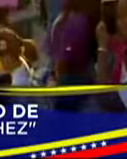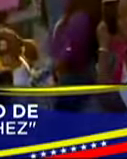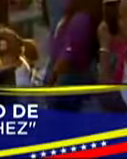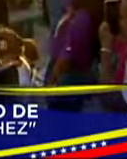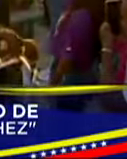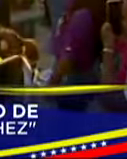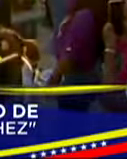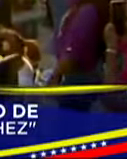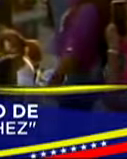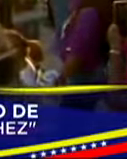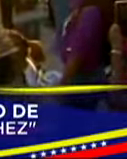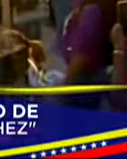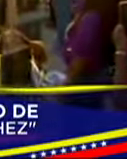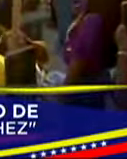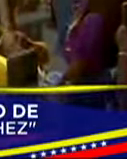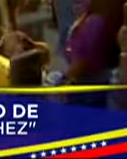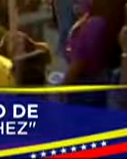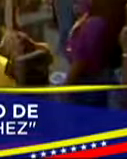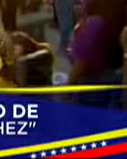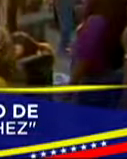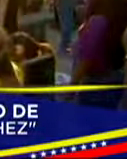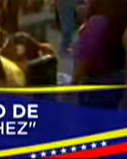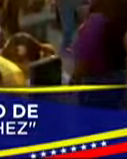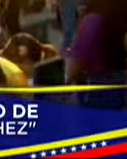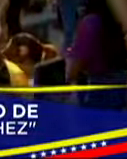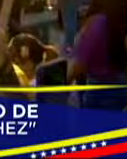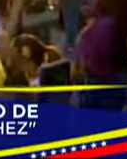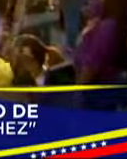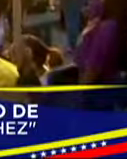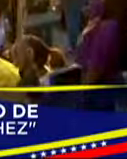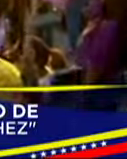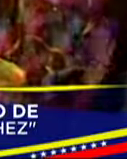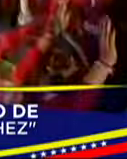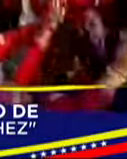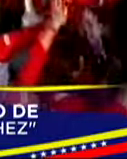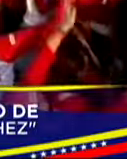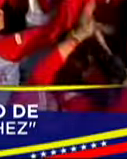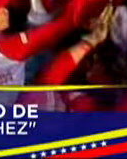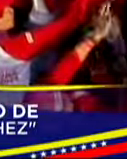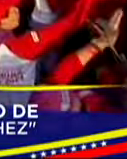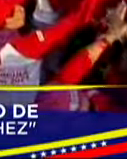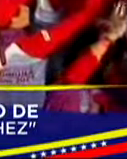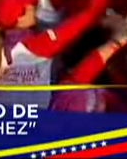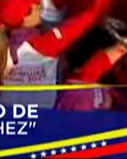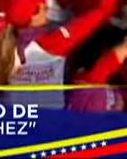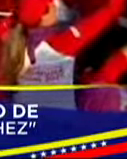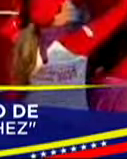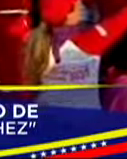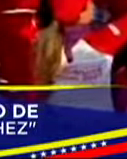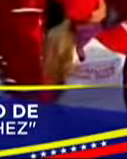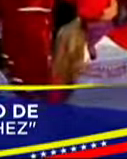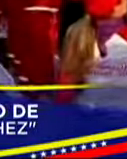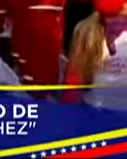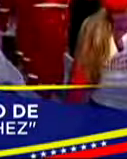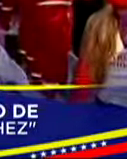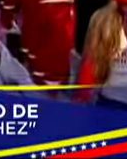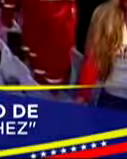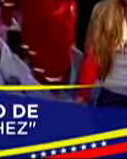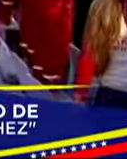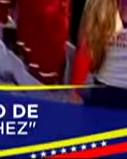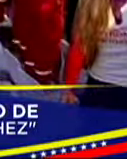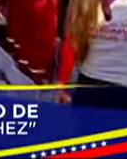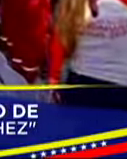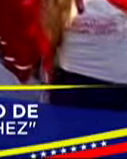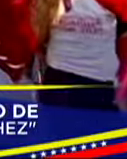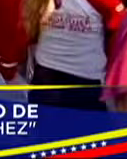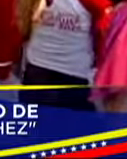este recibimiento por todo lo alto al presidente constitucional Nicolás Maduro. Es la emoción y la alegría,